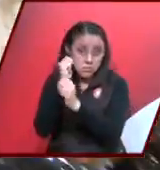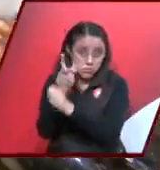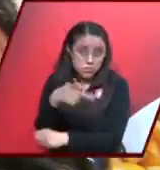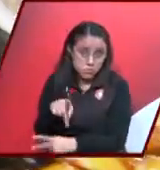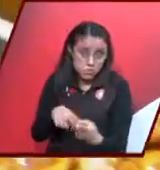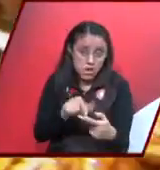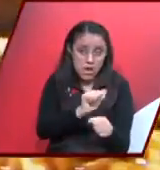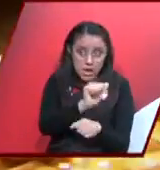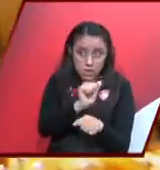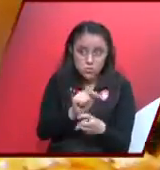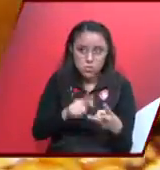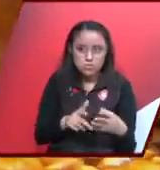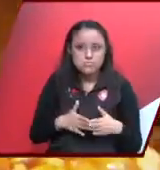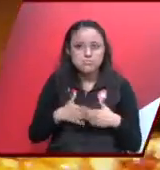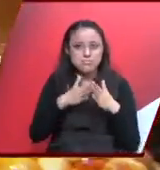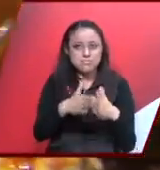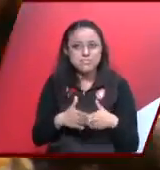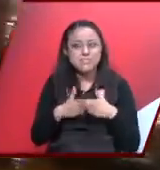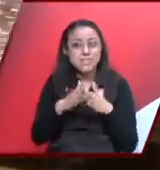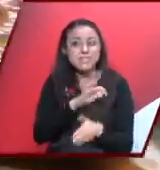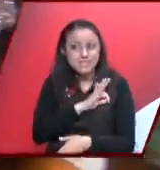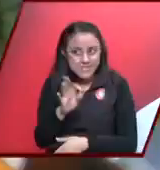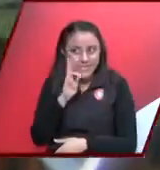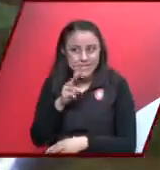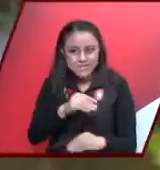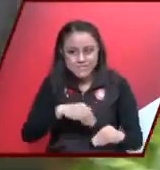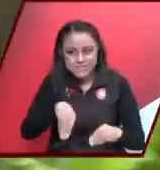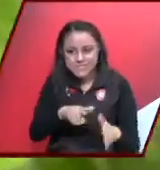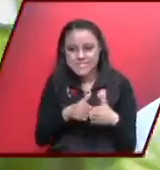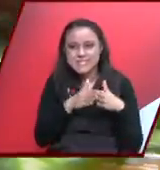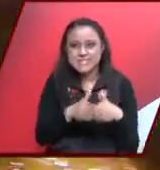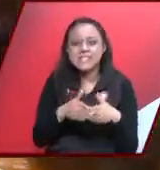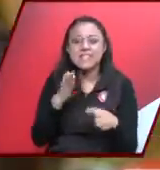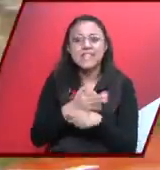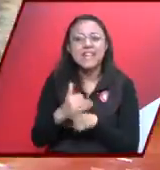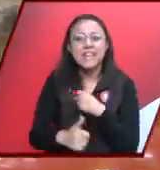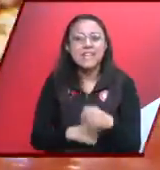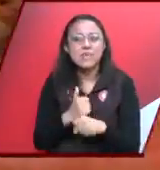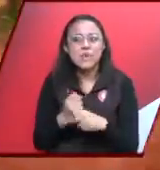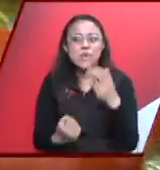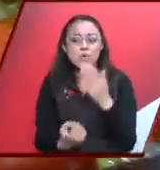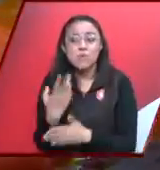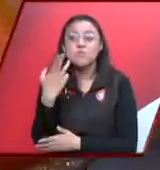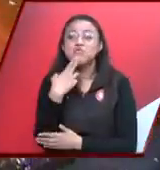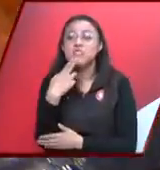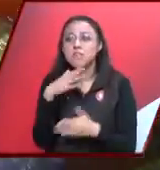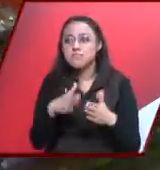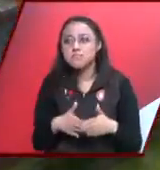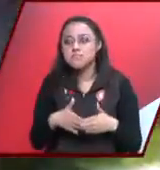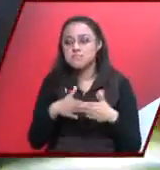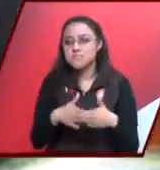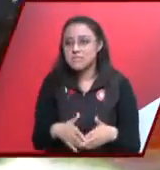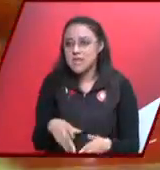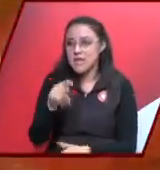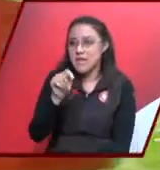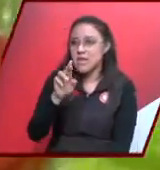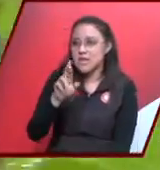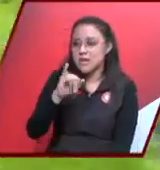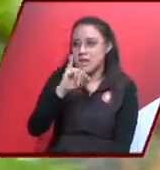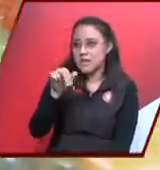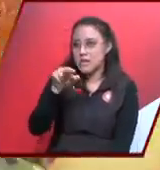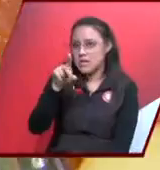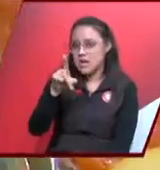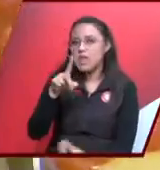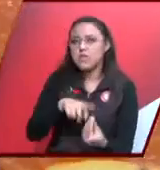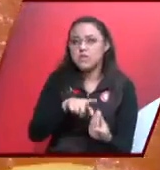llegar en coche o en trajinera, ¿no? Urbano, están porque va innovando. A haber recorridos. Hoy este año es un nuevo sistema, va a haber un recorrido en trajinera. Dinos dónde llegan y